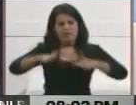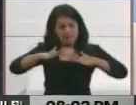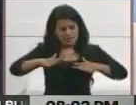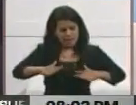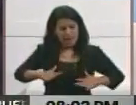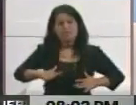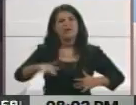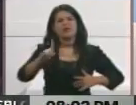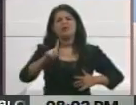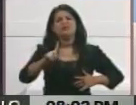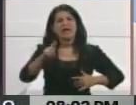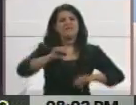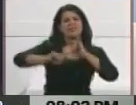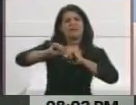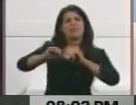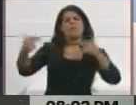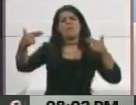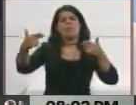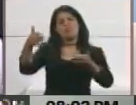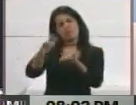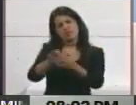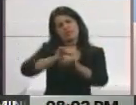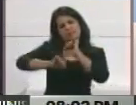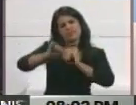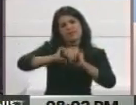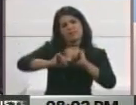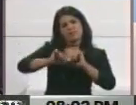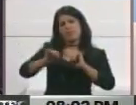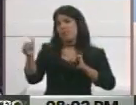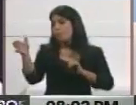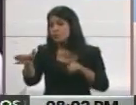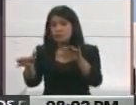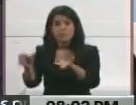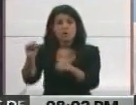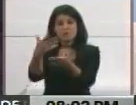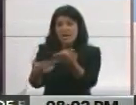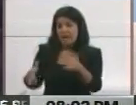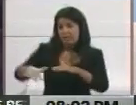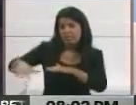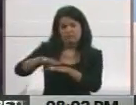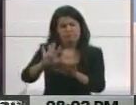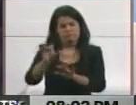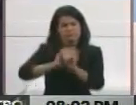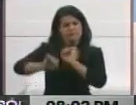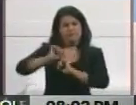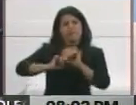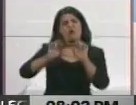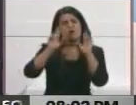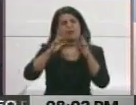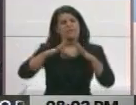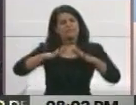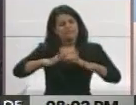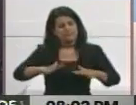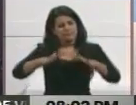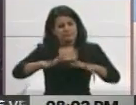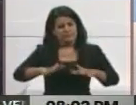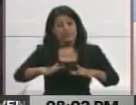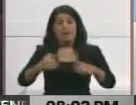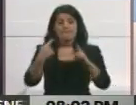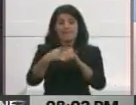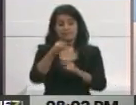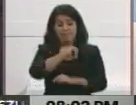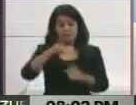muerto cualquier costo en vida cualquier costo en Sangre y en lo personal te tengo que decir si van a